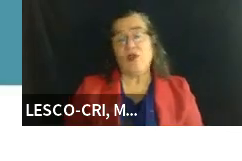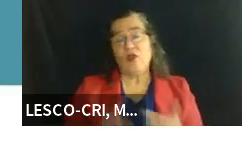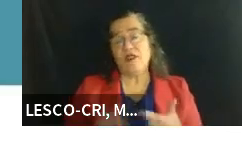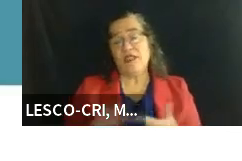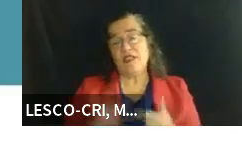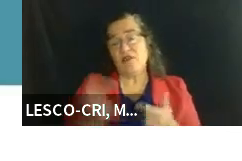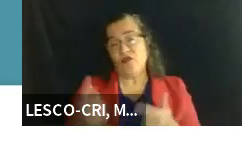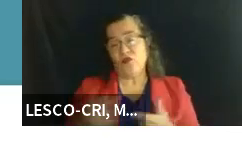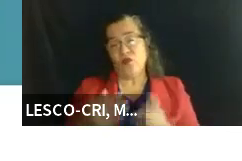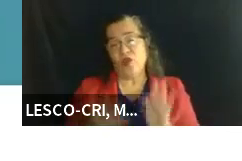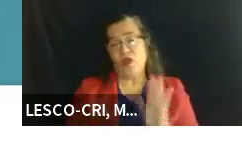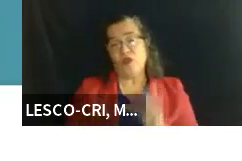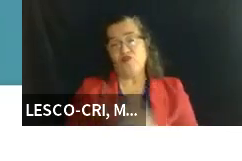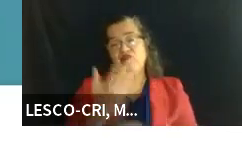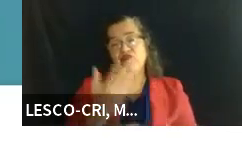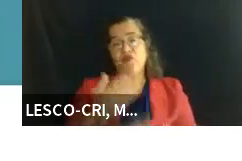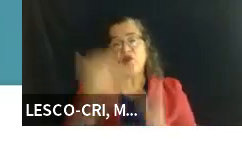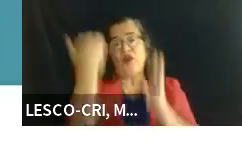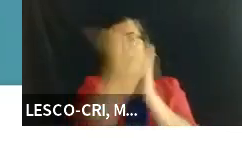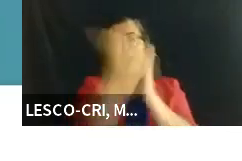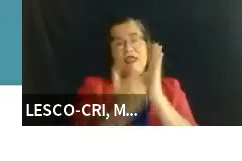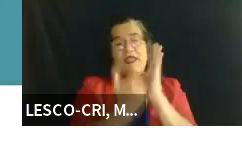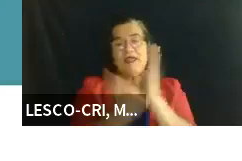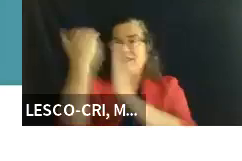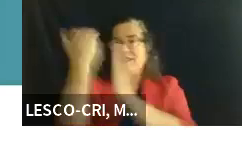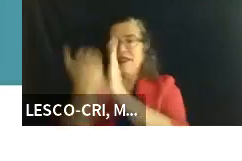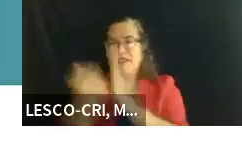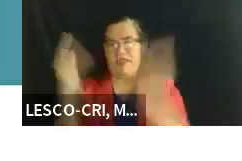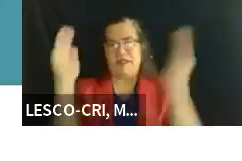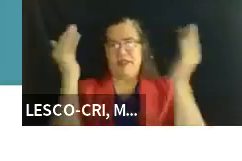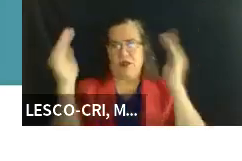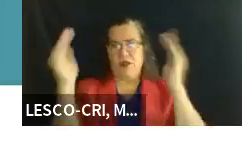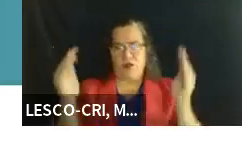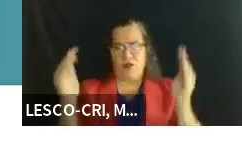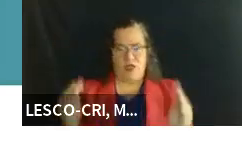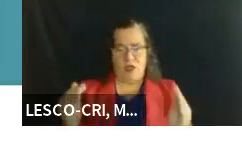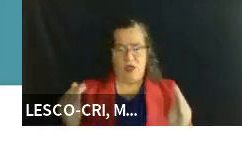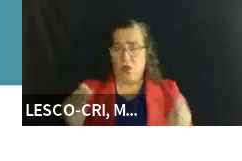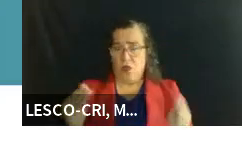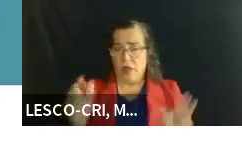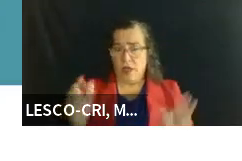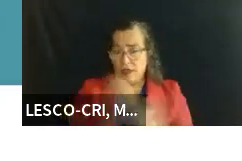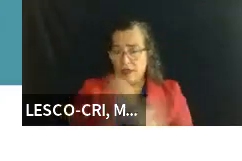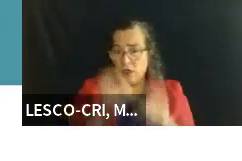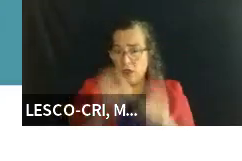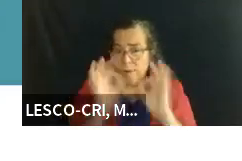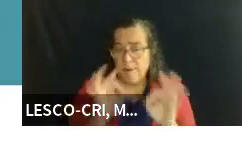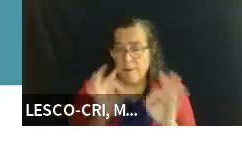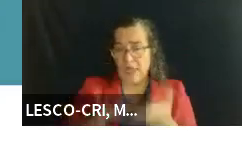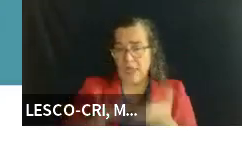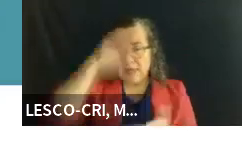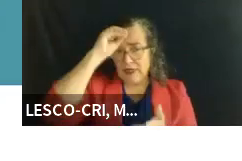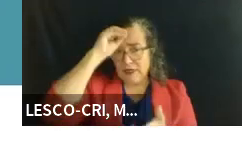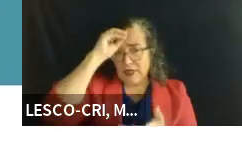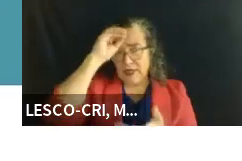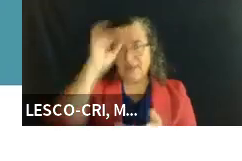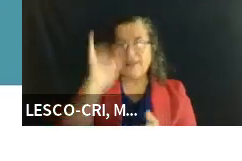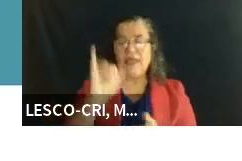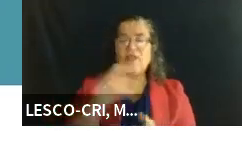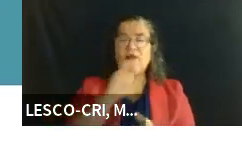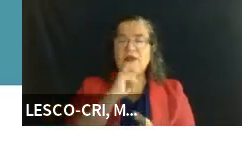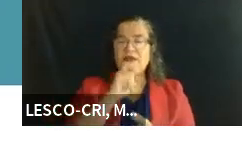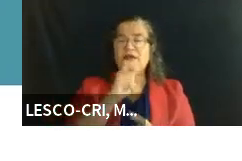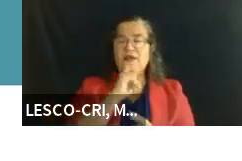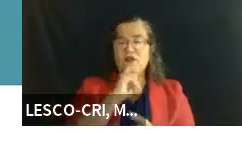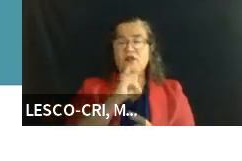cotejo. Nos permite a través de esta lista de cotejo preguntarnos si estamos formulando bien los resultados de aprendizaje, porque es una de las dificultades más